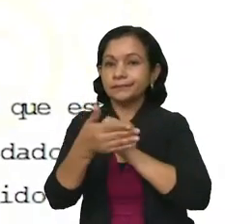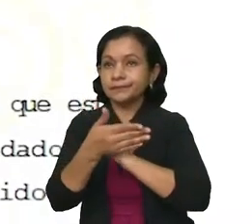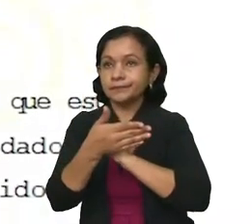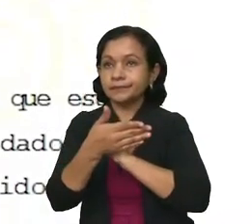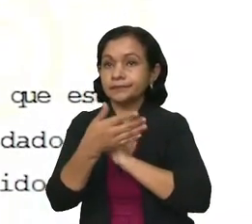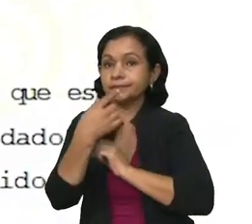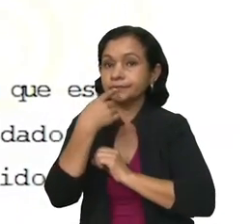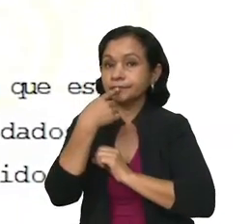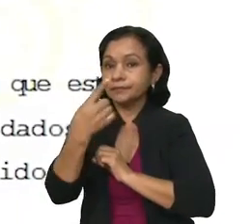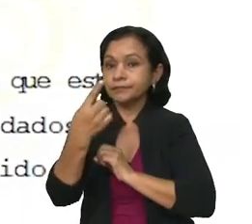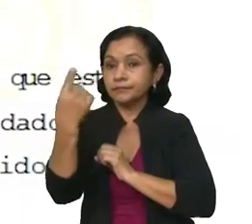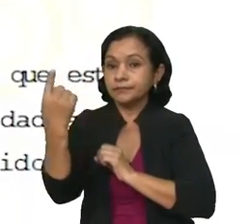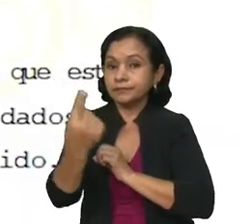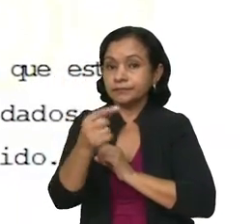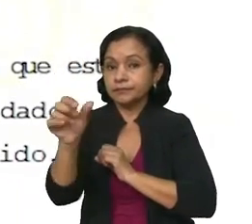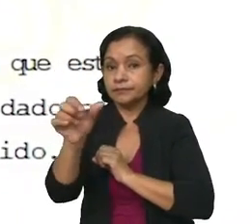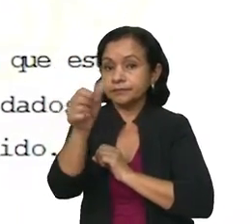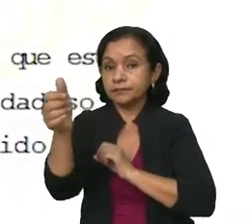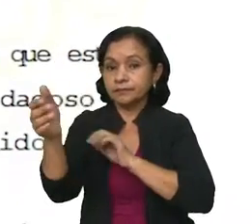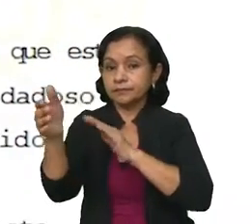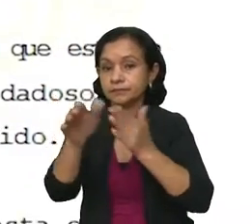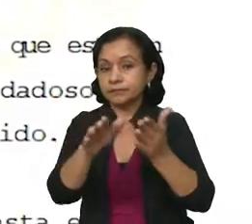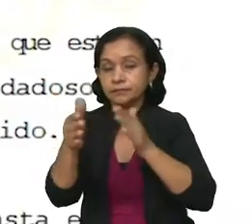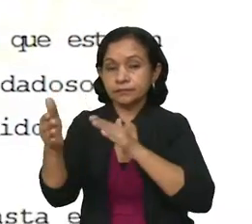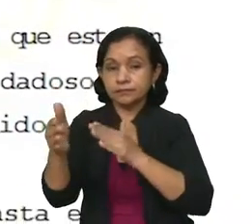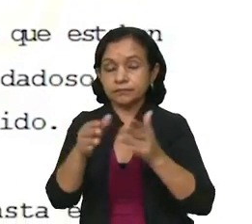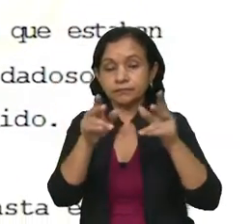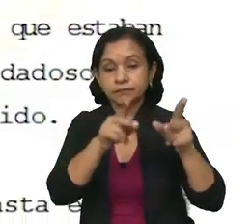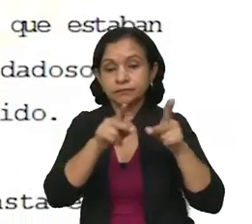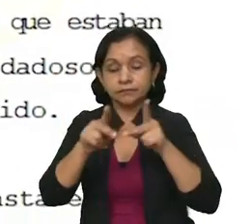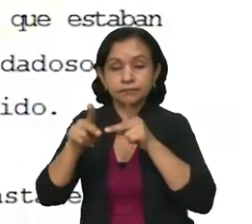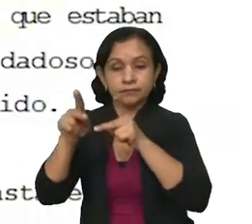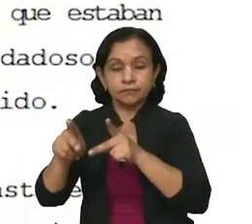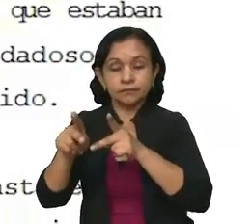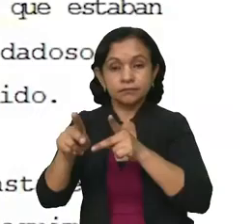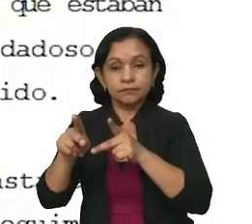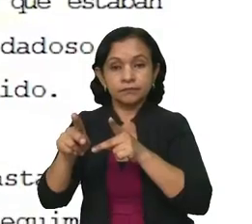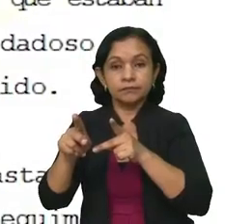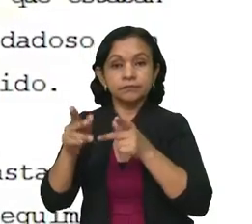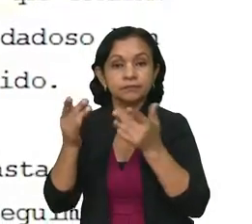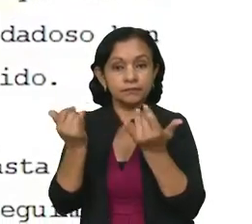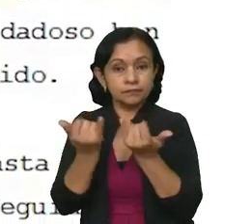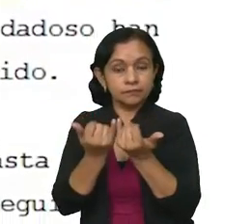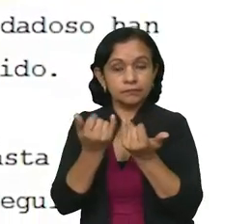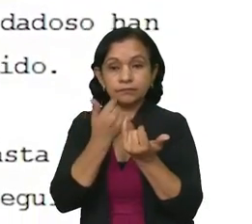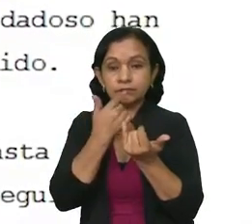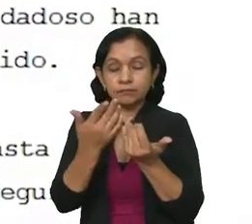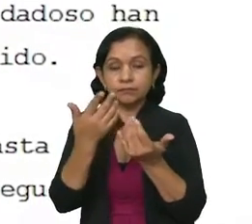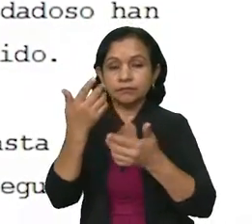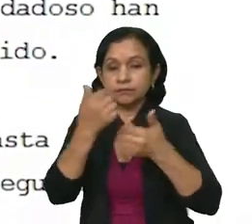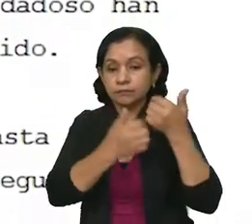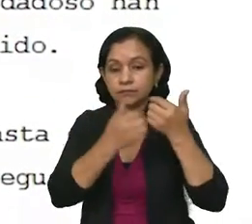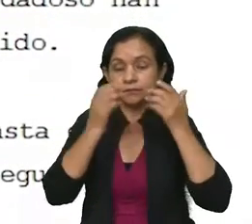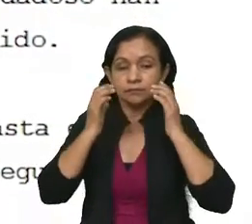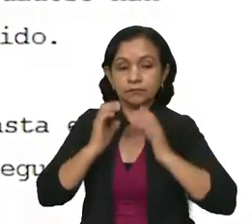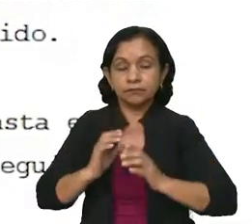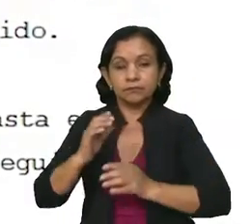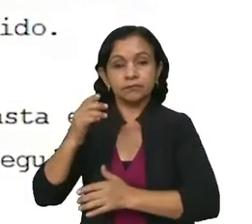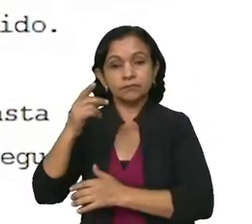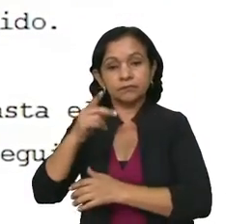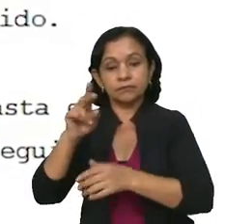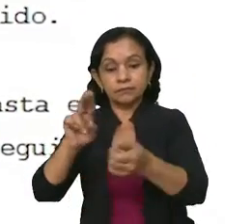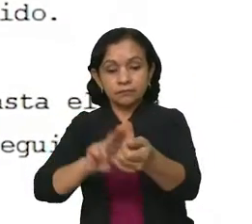indica que se presentaron otros fallecimientos en personas que han estado en seguimiento debido a tromboembolismo pulmonar,